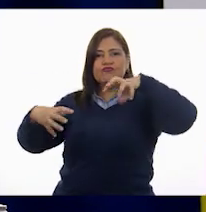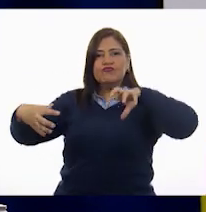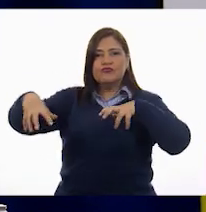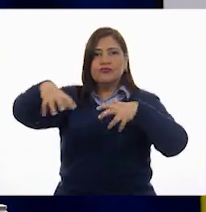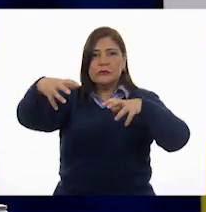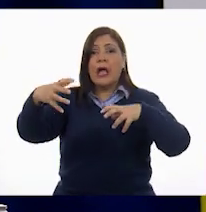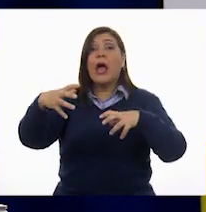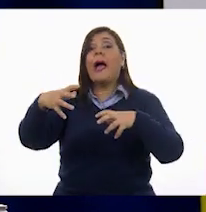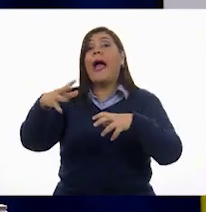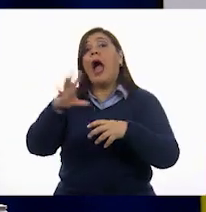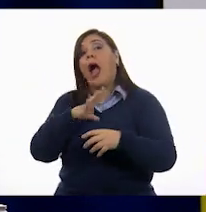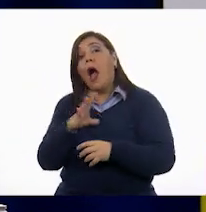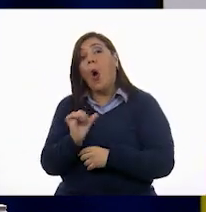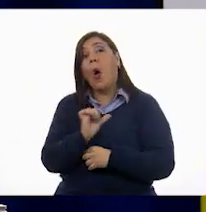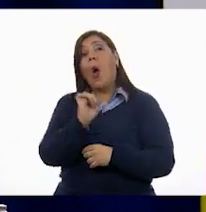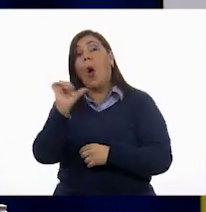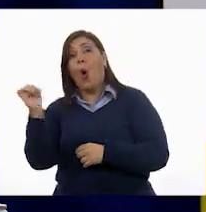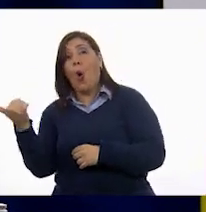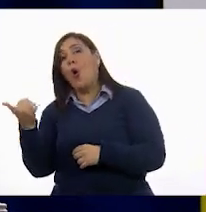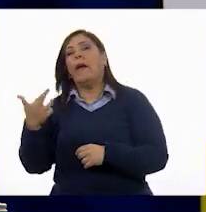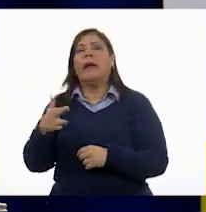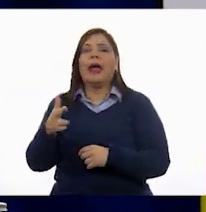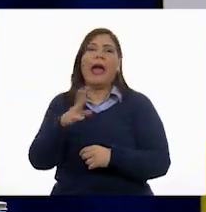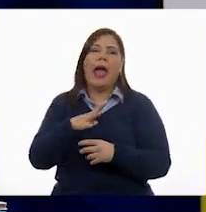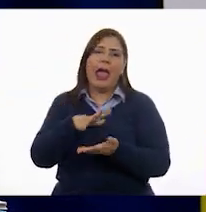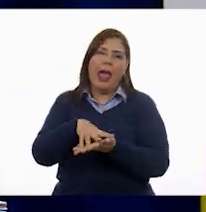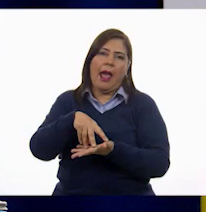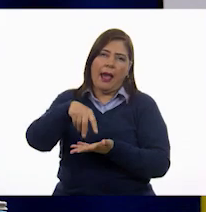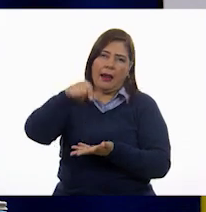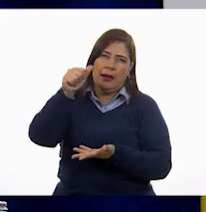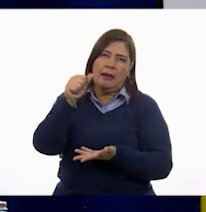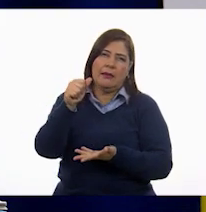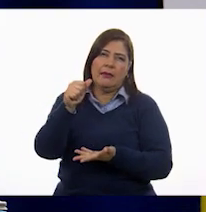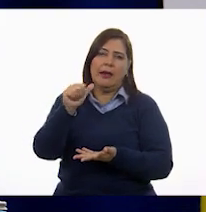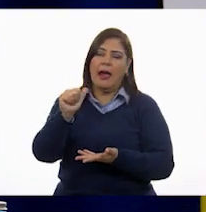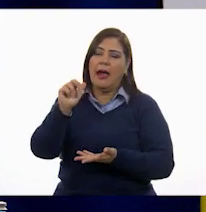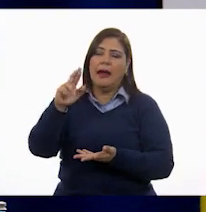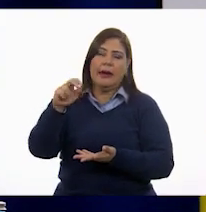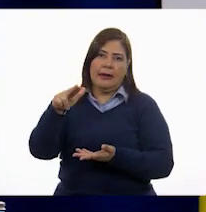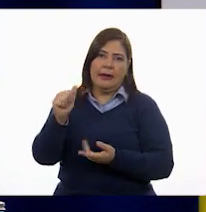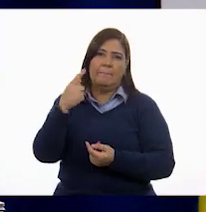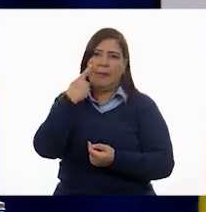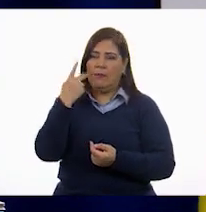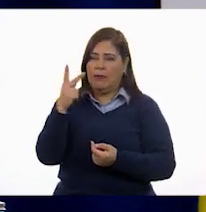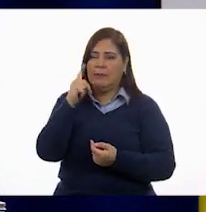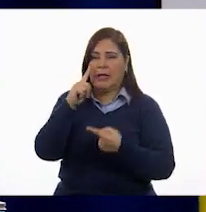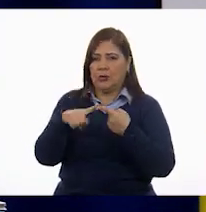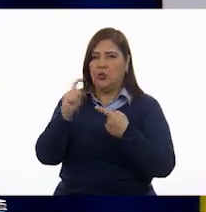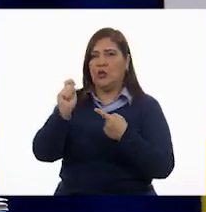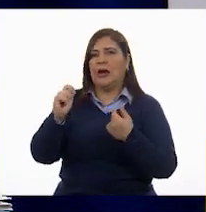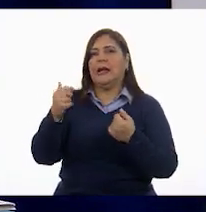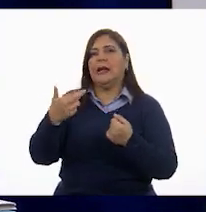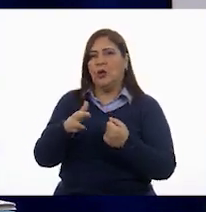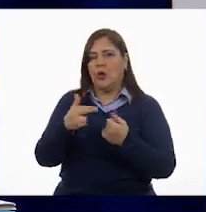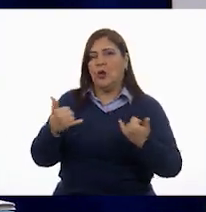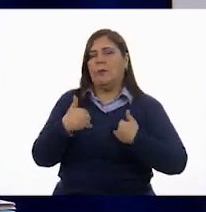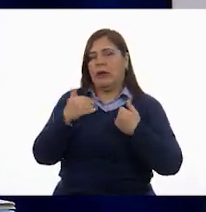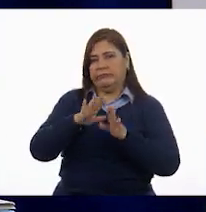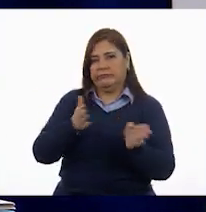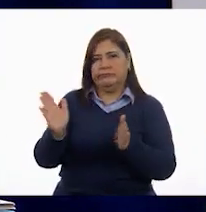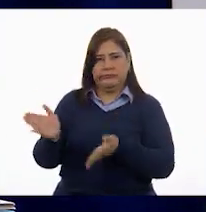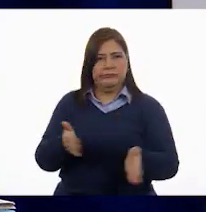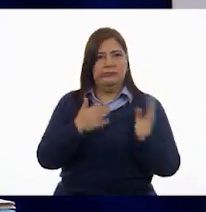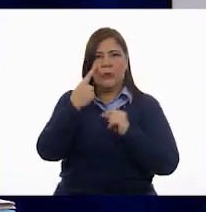Diferencia que hay en otros, que hay arena. Pero ahorita lo vamos a comentar. Bien. Pero bueno, río joven, tenemos uno. El